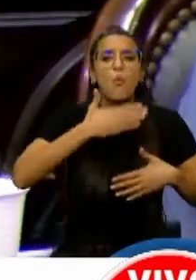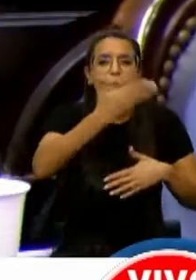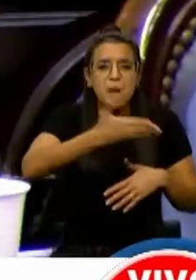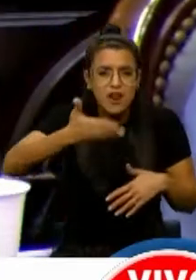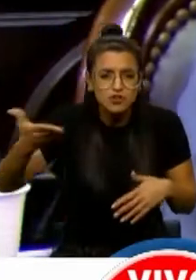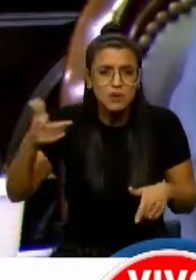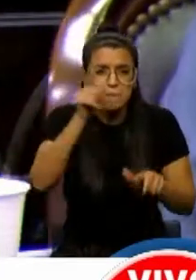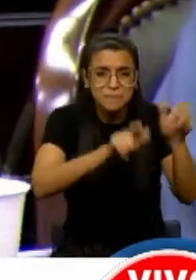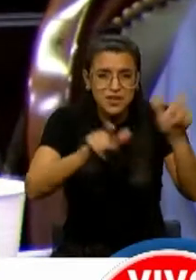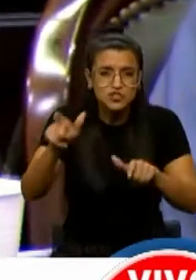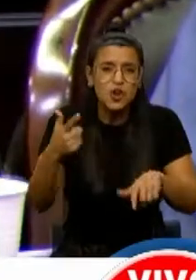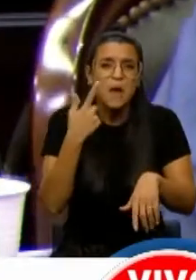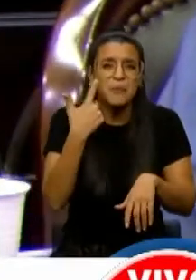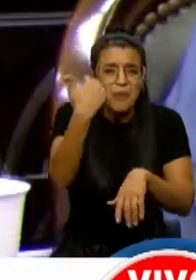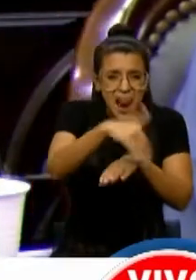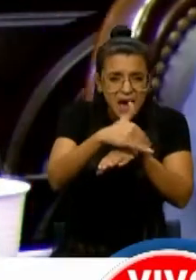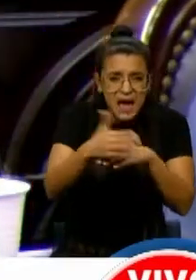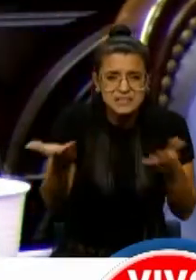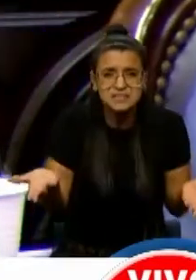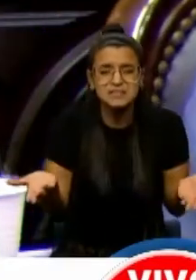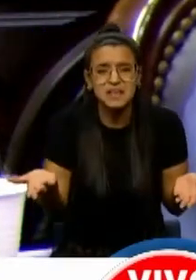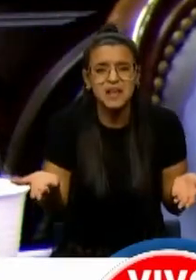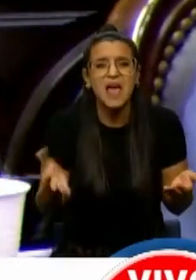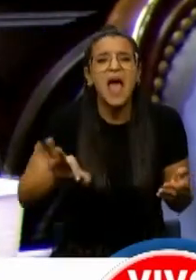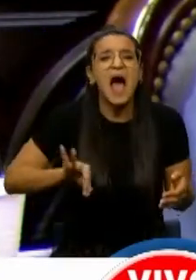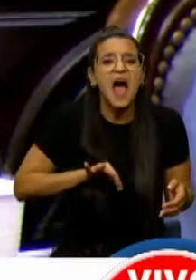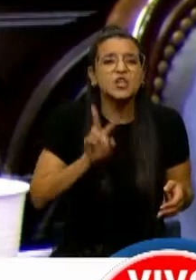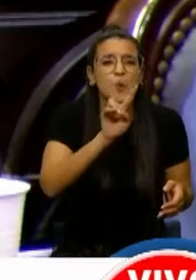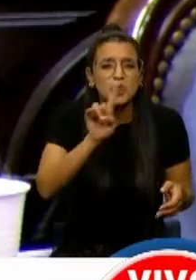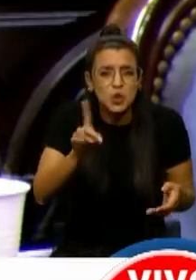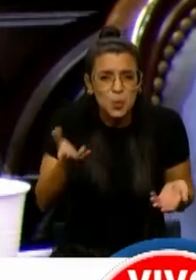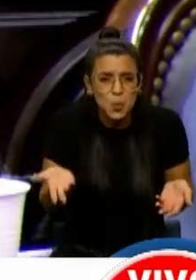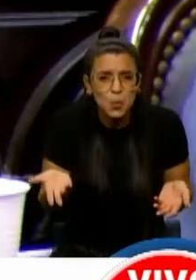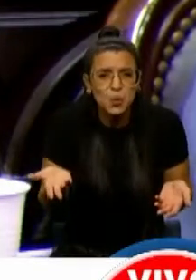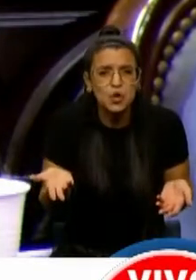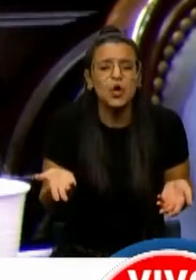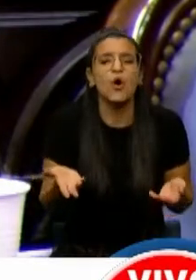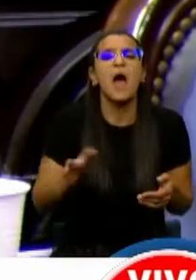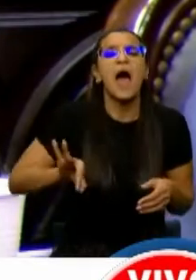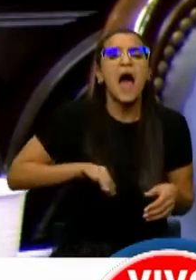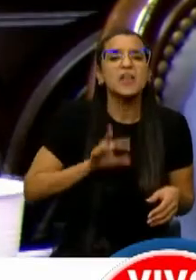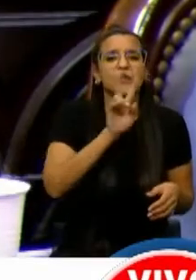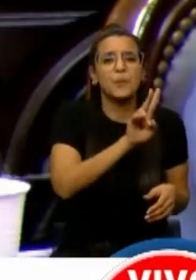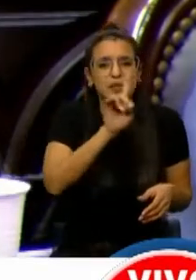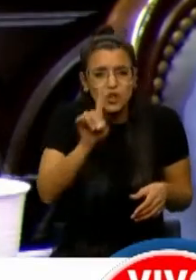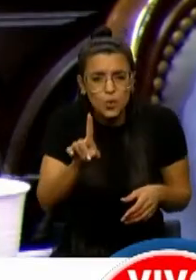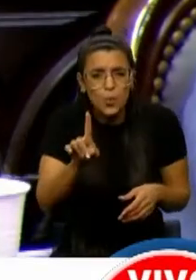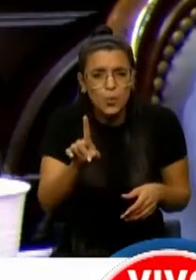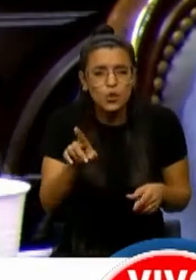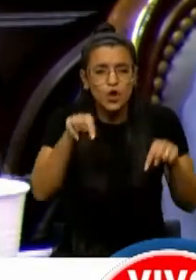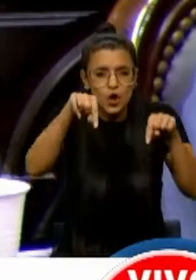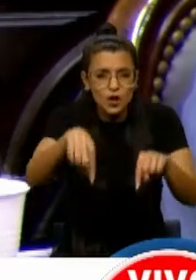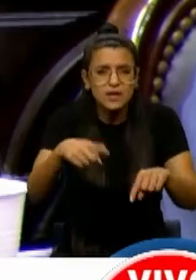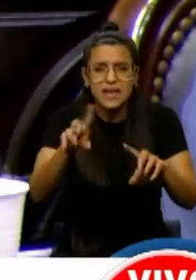a las personas en situación de calle. En el año 21, en el año 21,